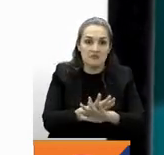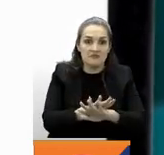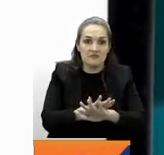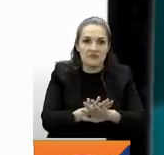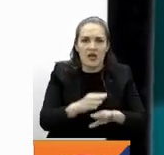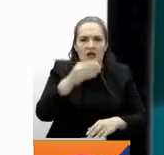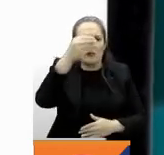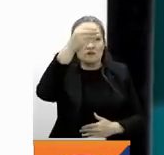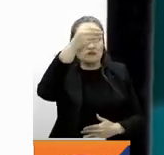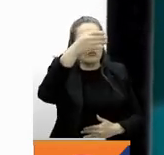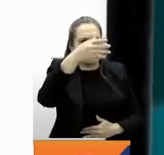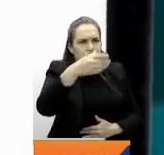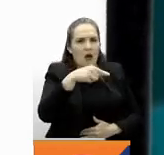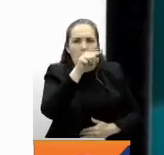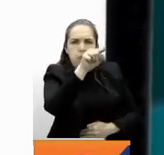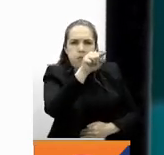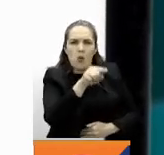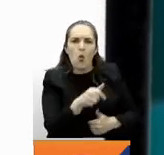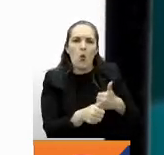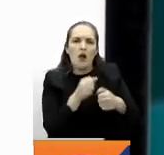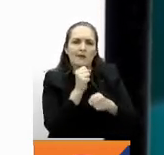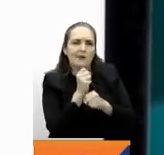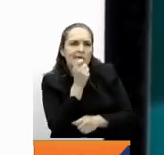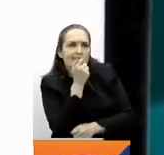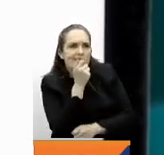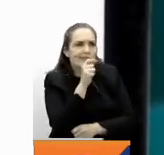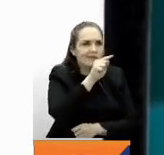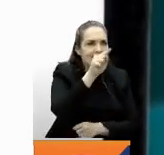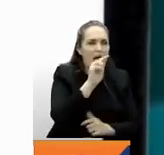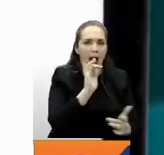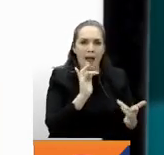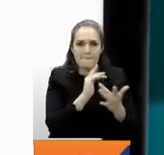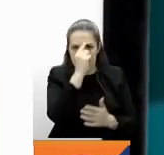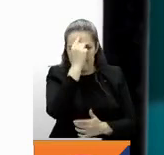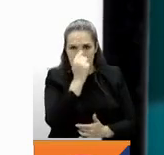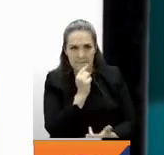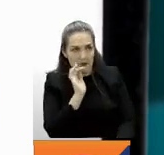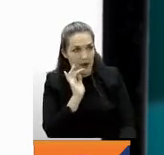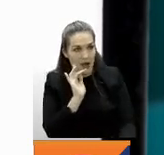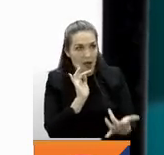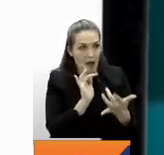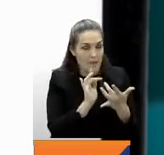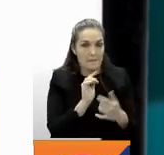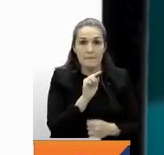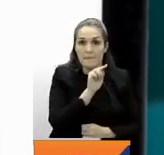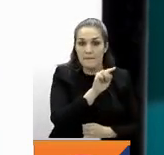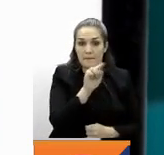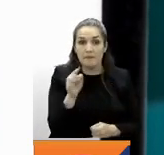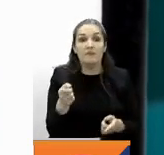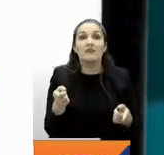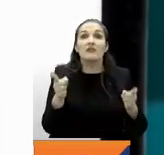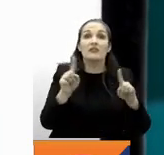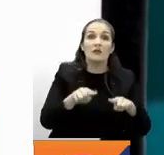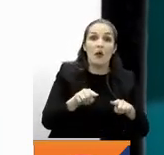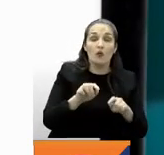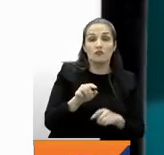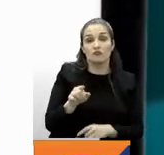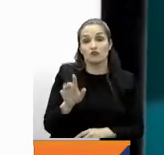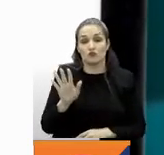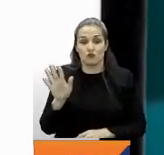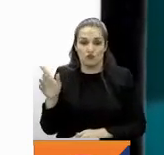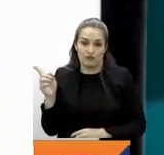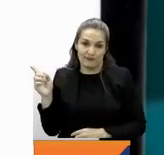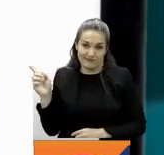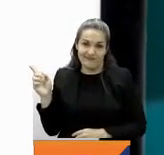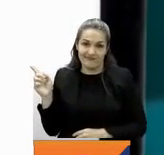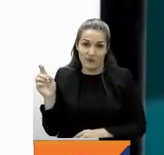la sección de empleos y postular a las vacantes según su perfil profesional. También puede acceder por medio de la página